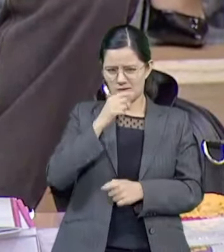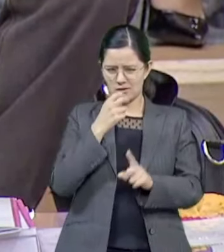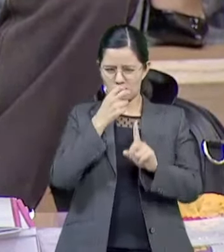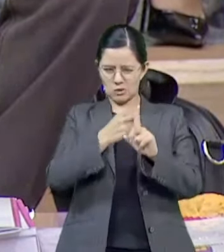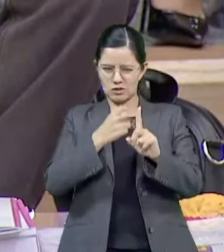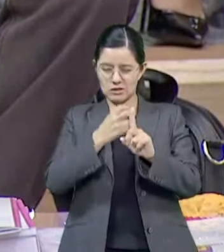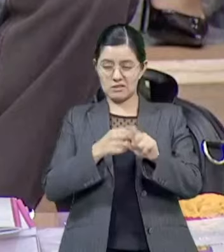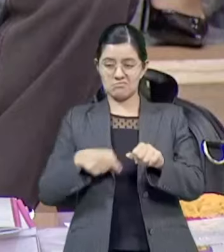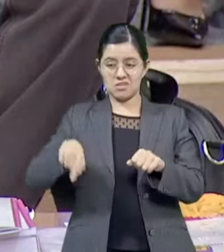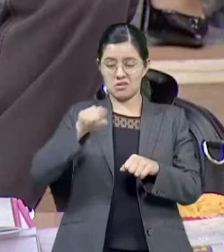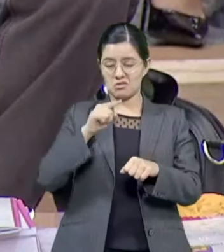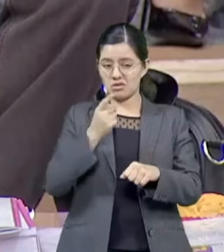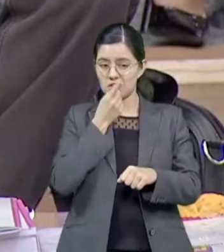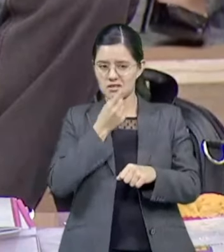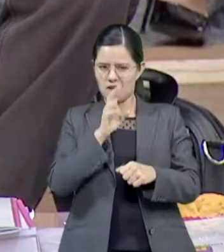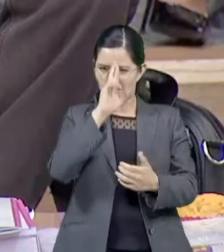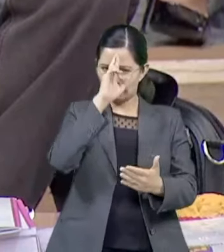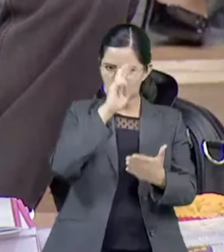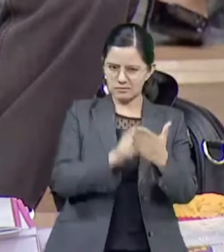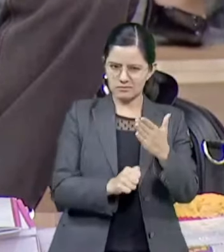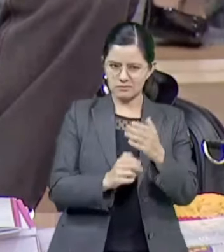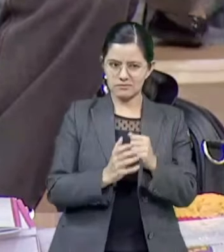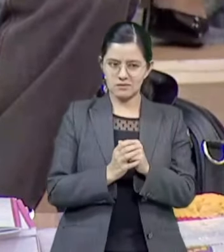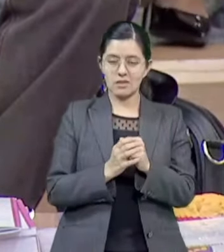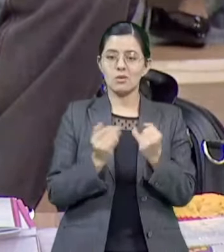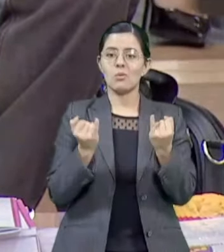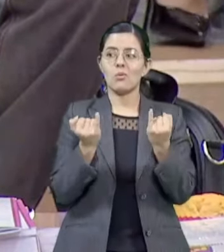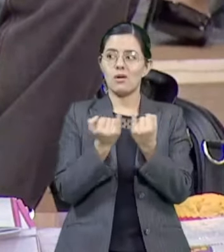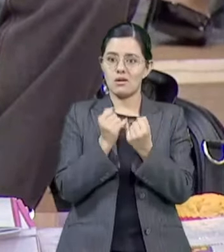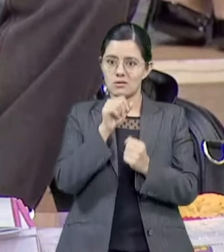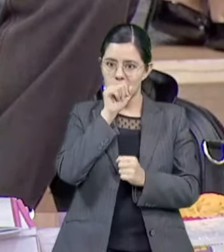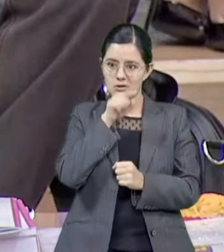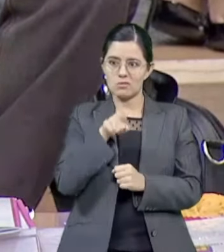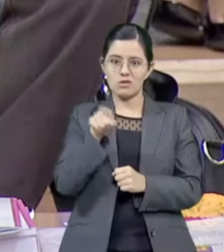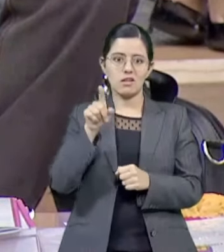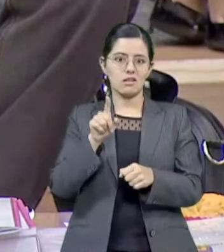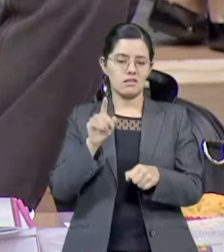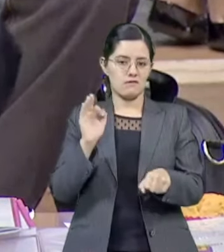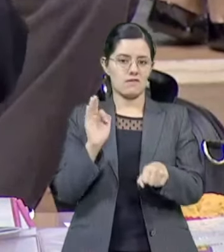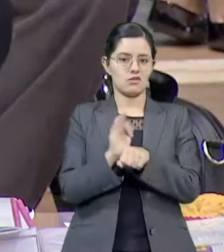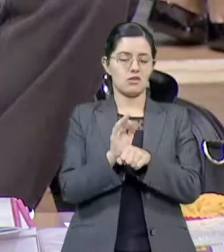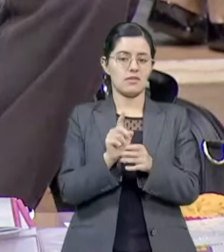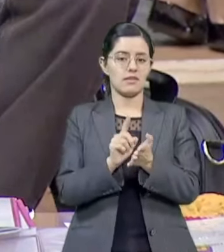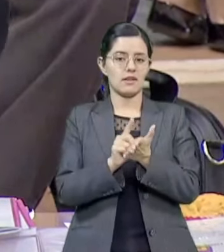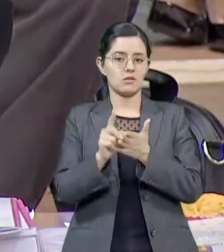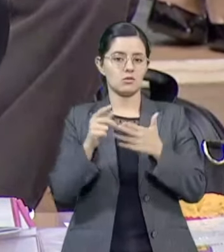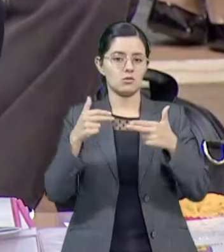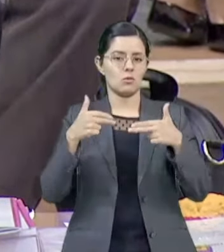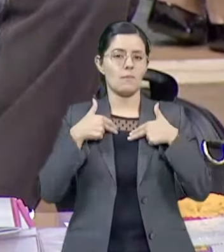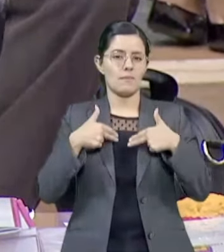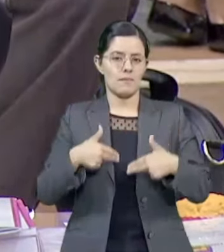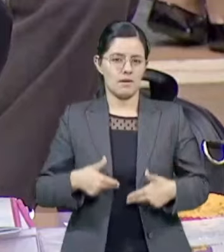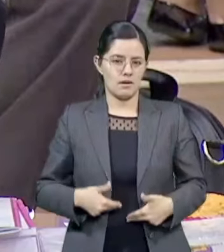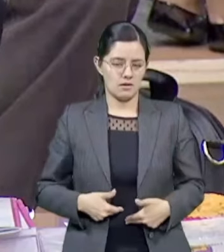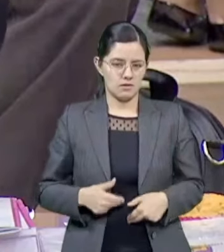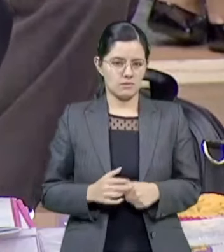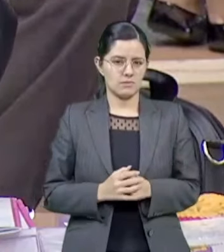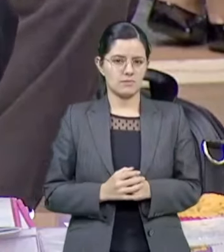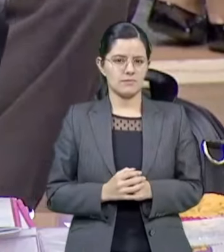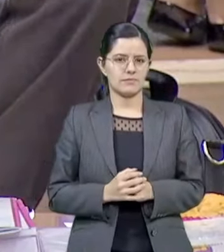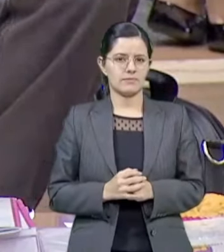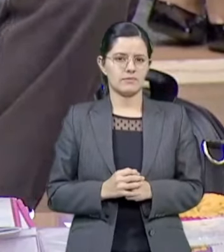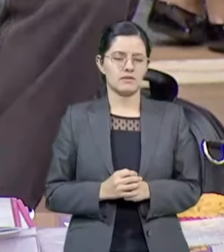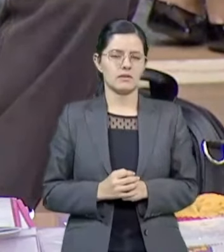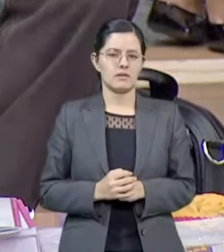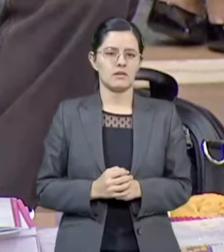falta de respeto, también es defensora de los derechos humanos, está por encima de cualquier